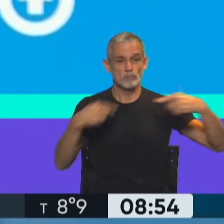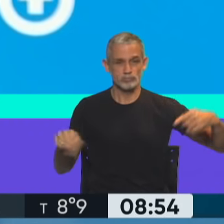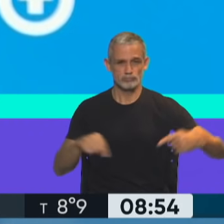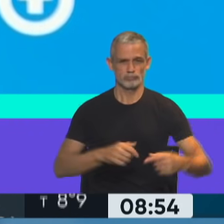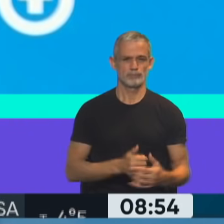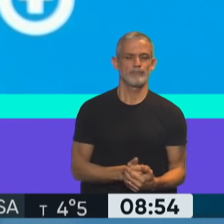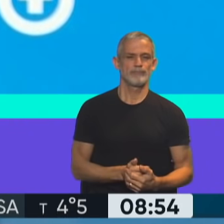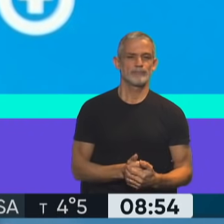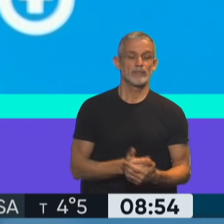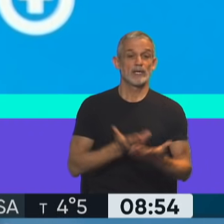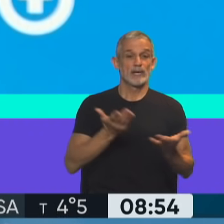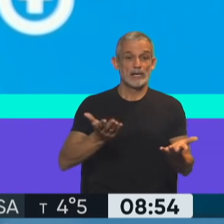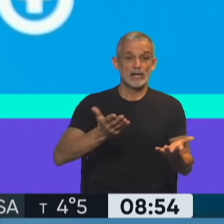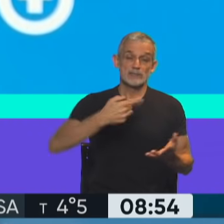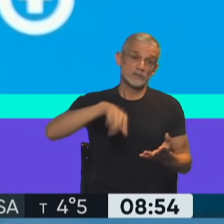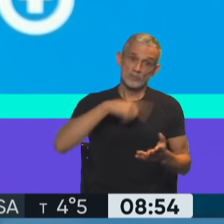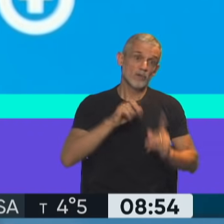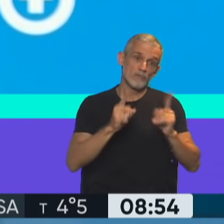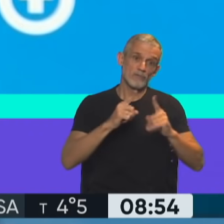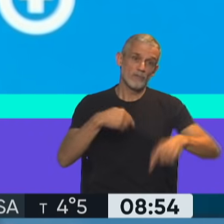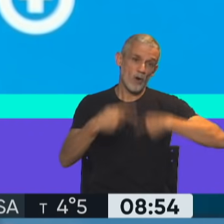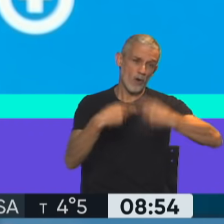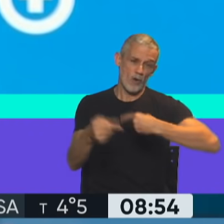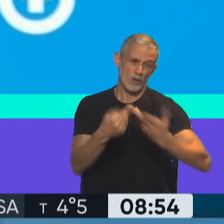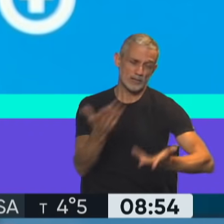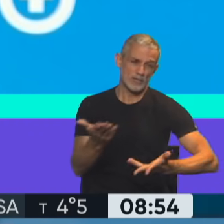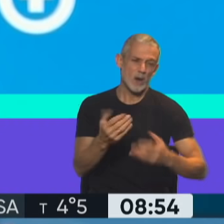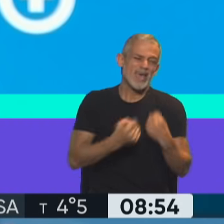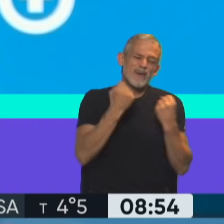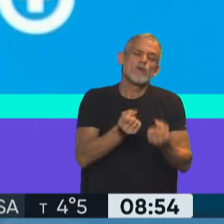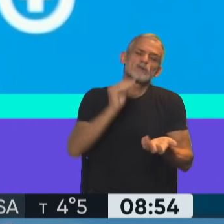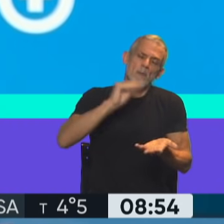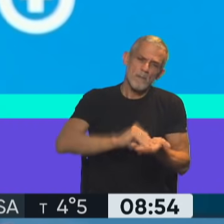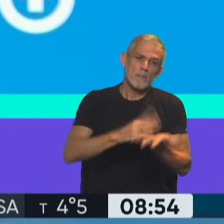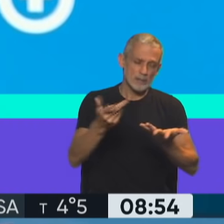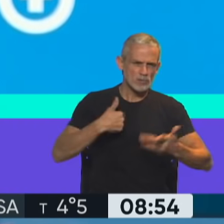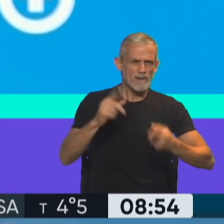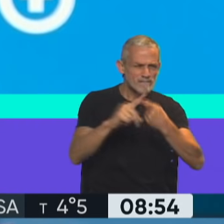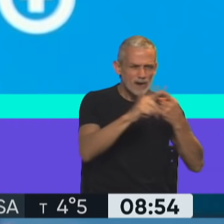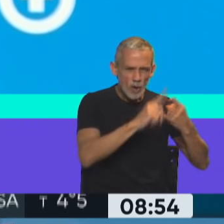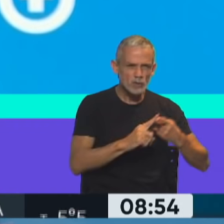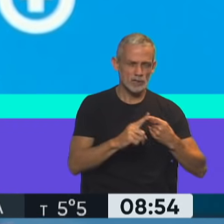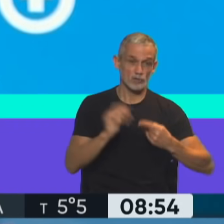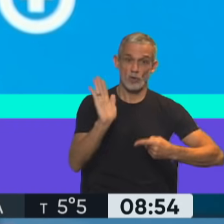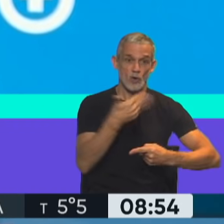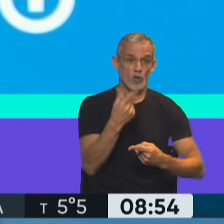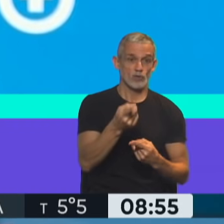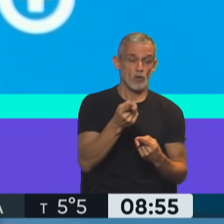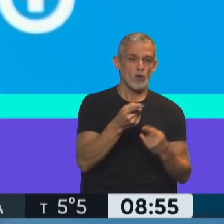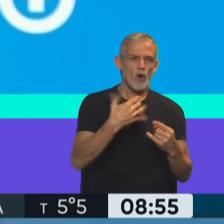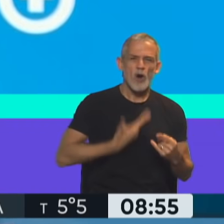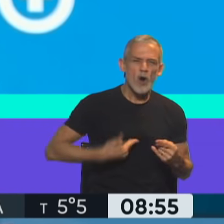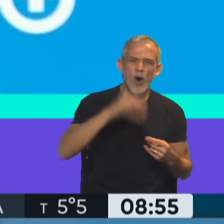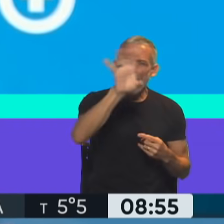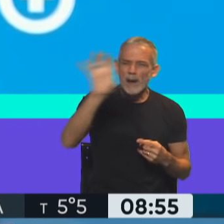Así que vamos a seguir, hay que redoblar los esfuerzos, yo voy a tomar contacto con cada uno de los